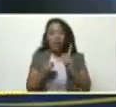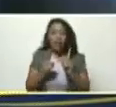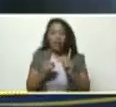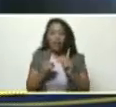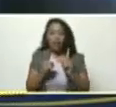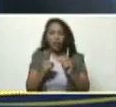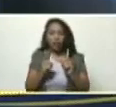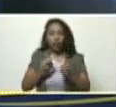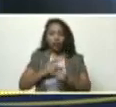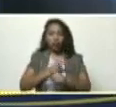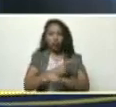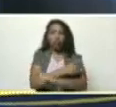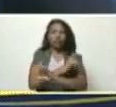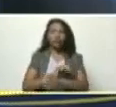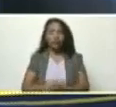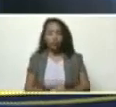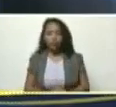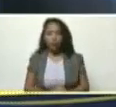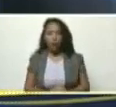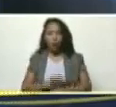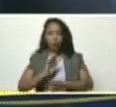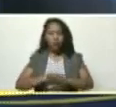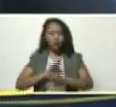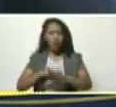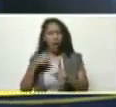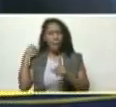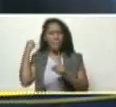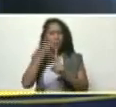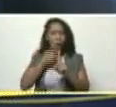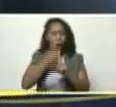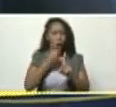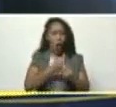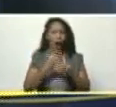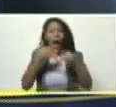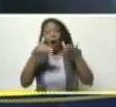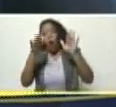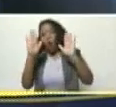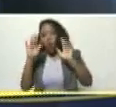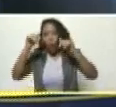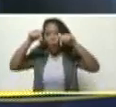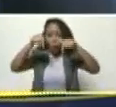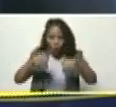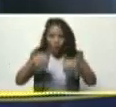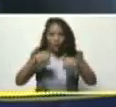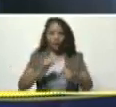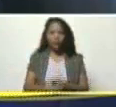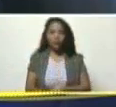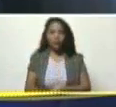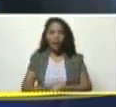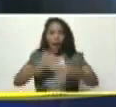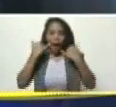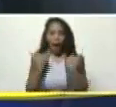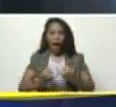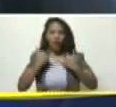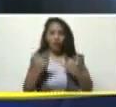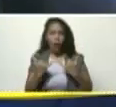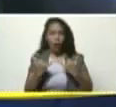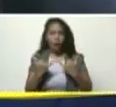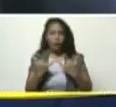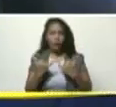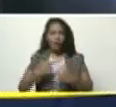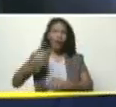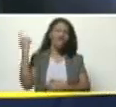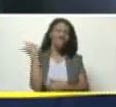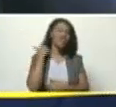estremece por las agresiones aún hoy vigentes de los